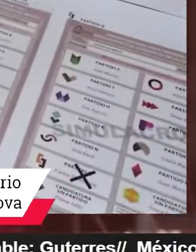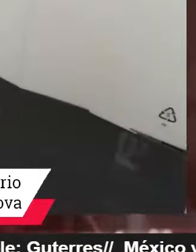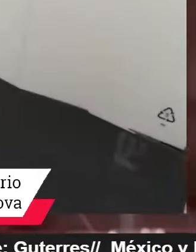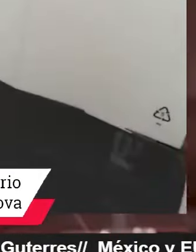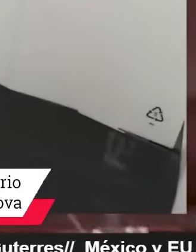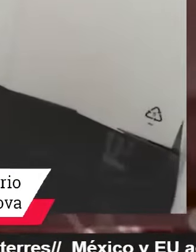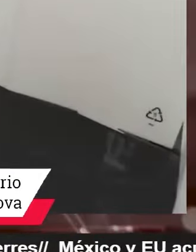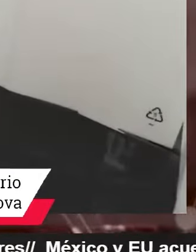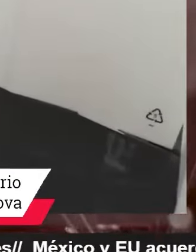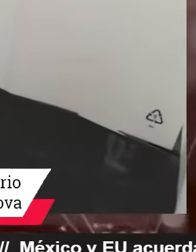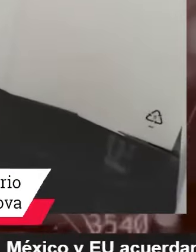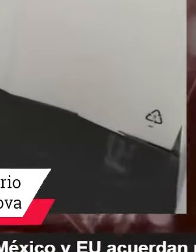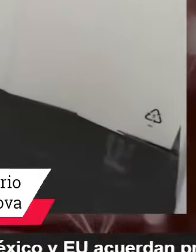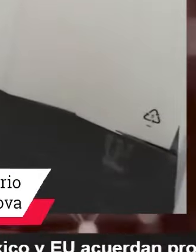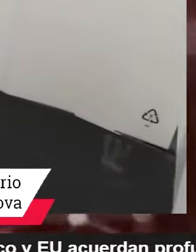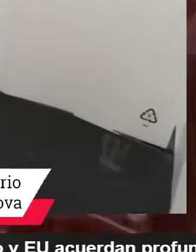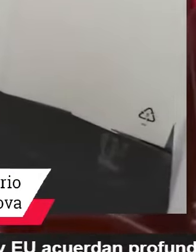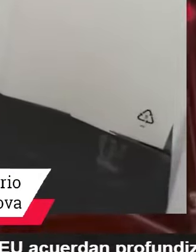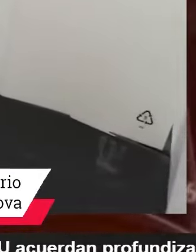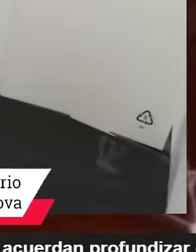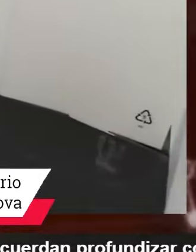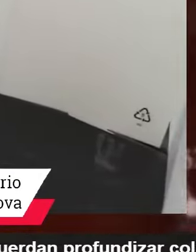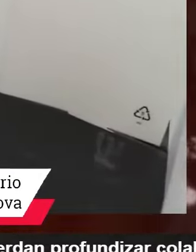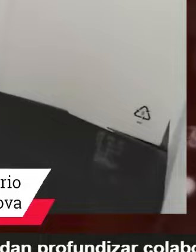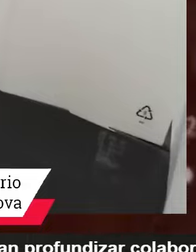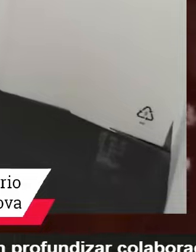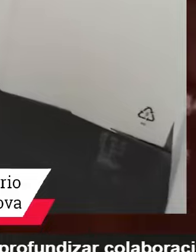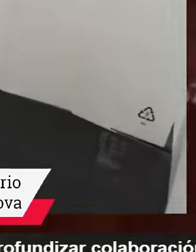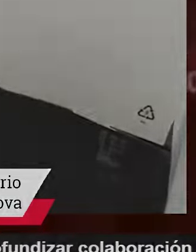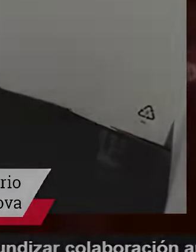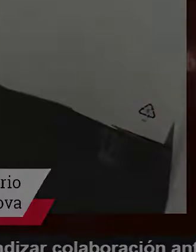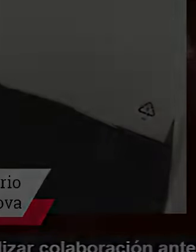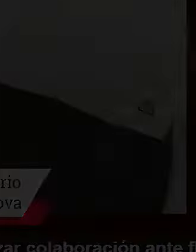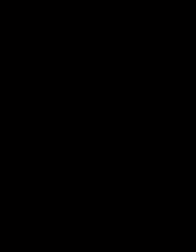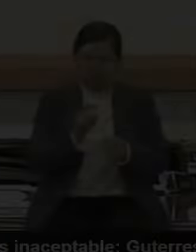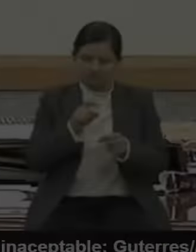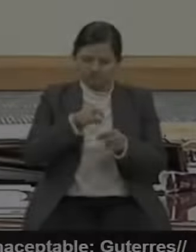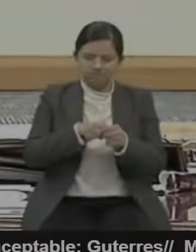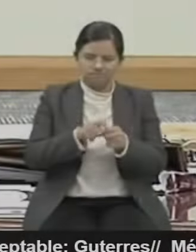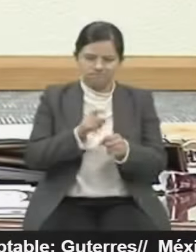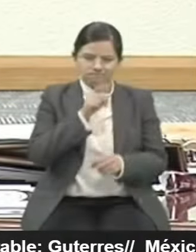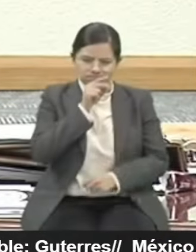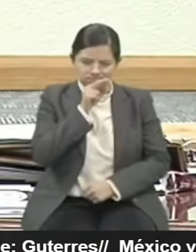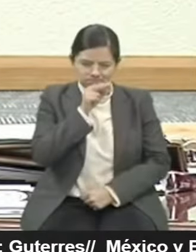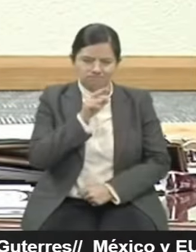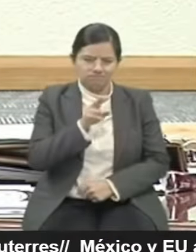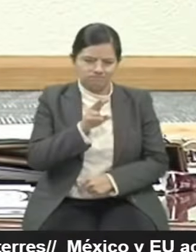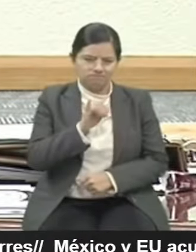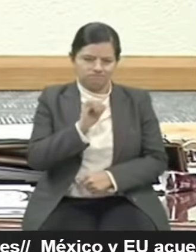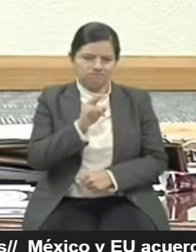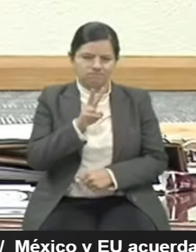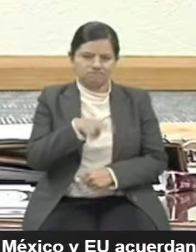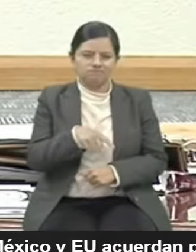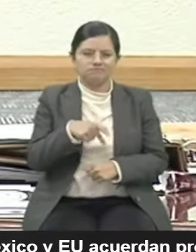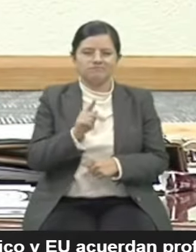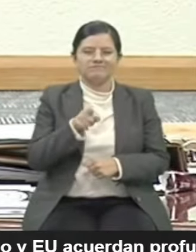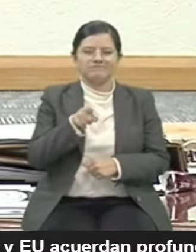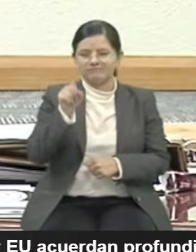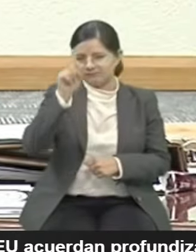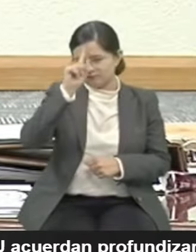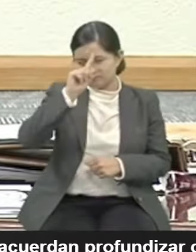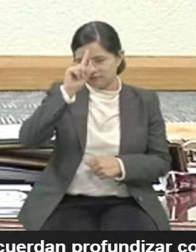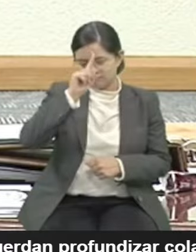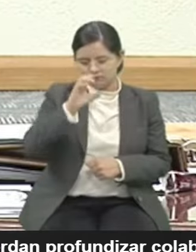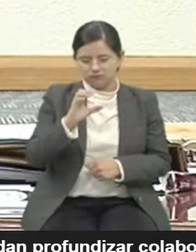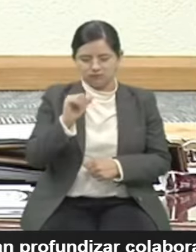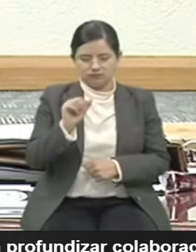anomalías en el manejo de este dinero público vamos a escuchar a Guadalupe tad pero es por la vía que presentó la consejera